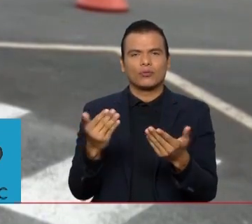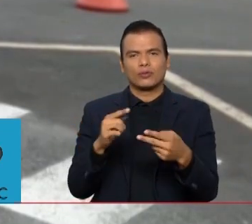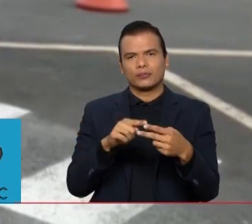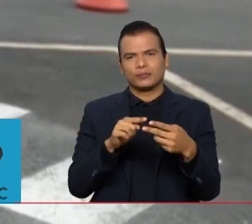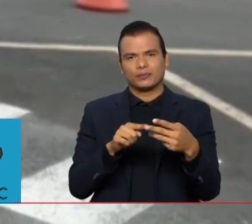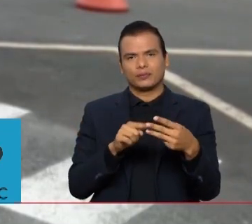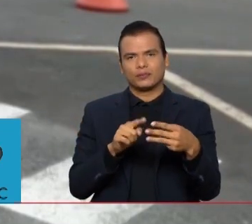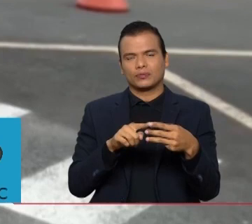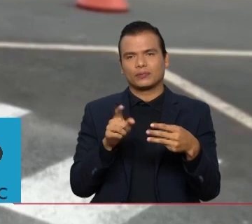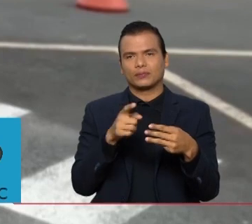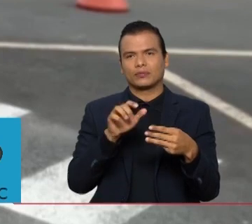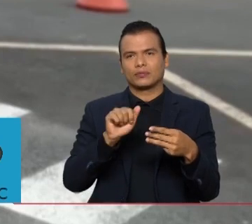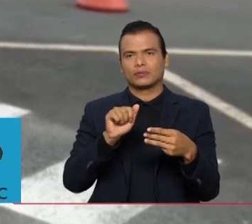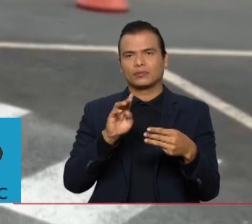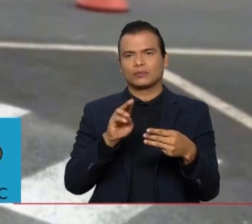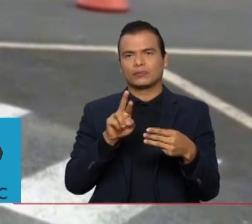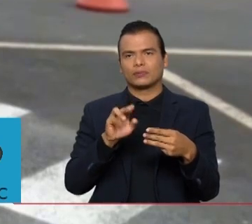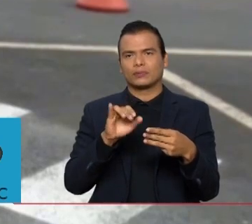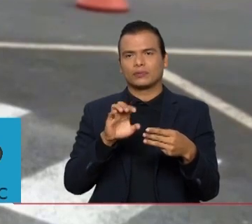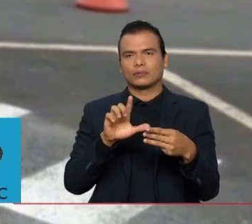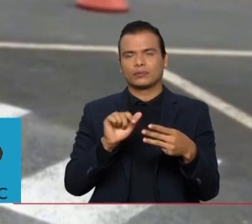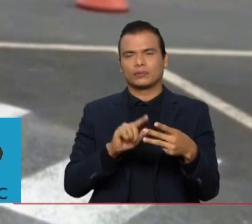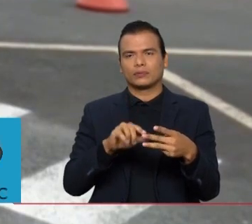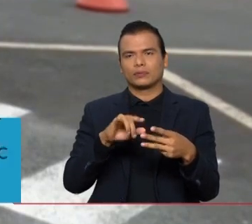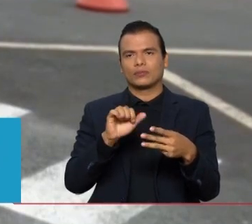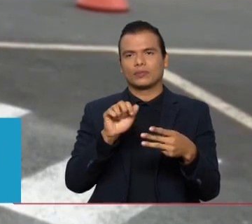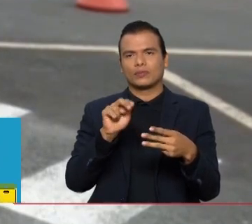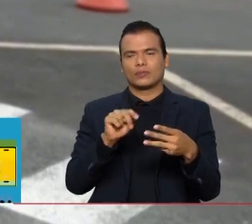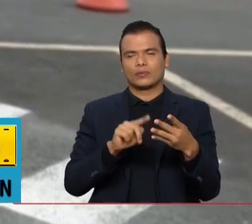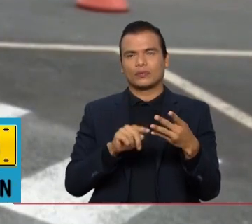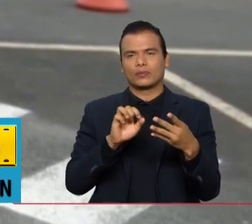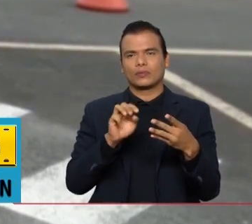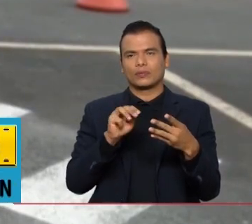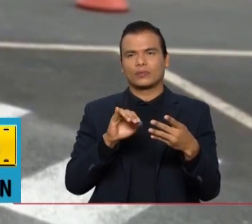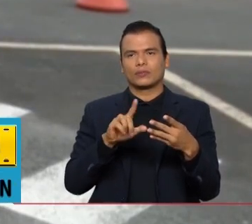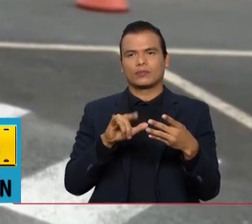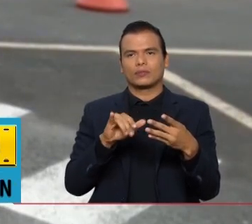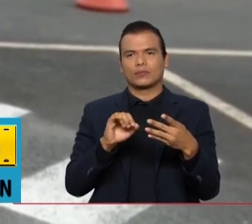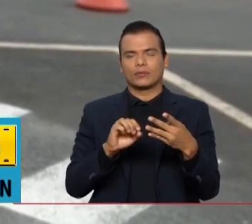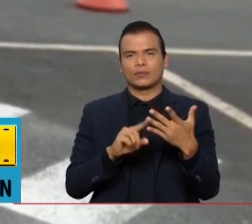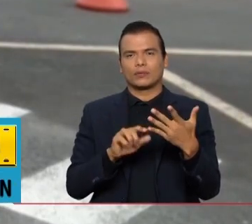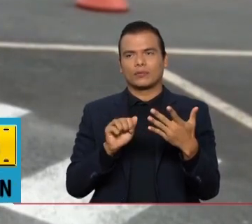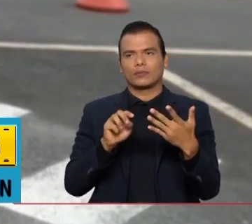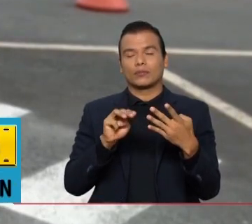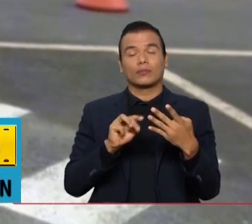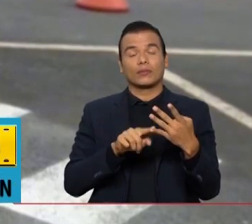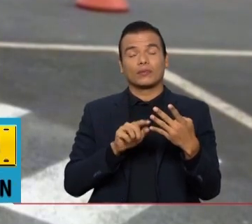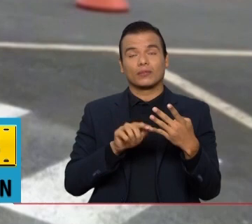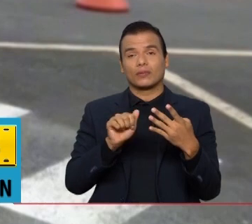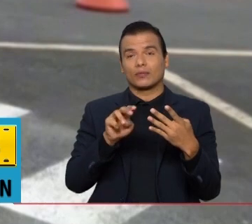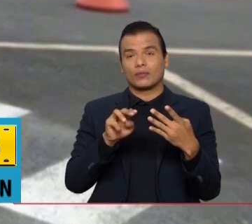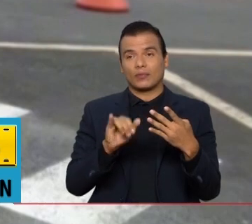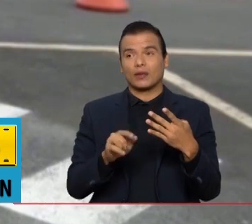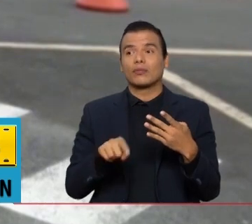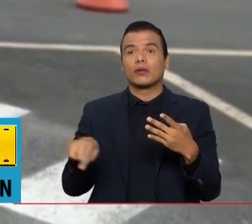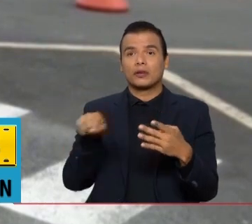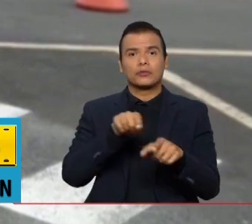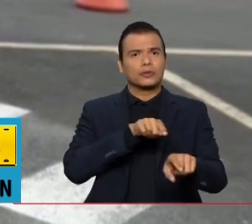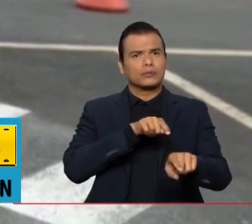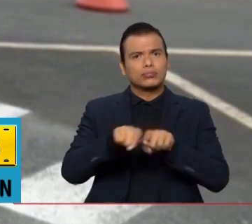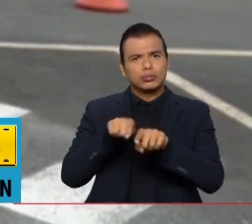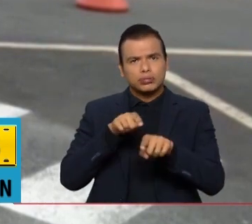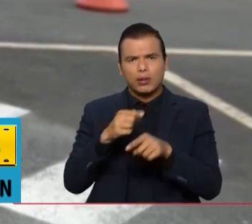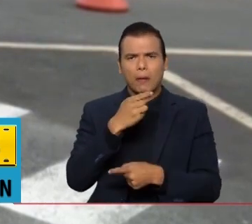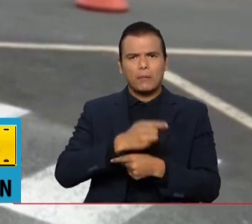Emilio y Ami, destacados talentos que no solo cosechan éxitos en competencias nacionales, sino que también demuestran cómo el